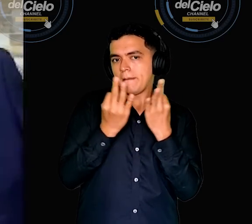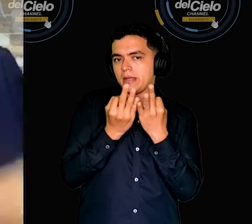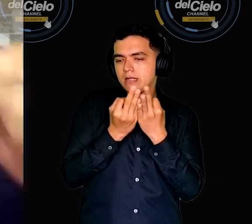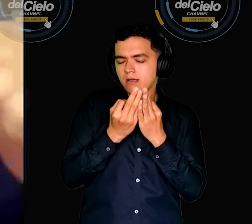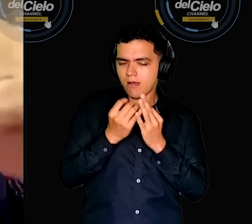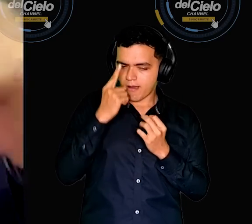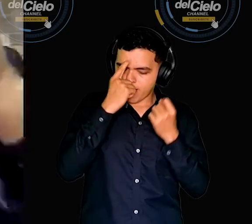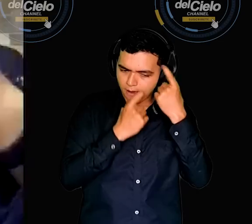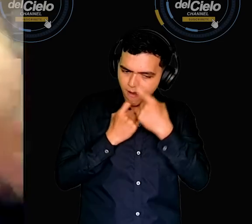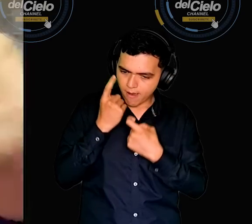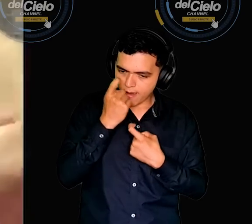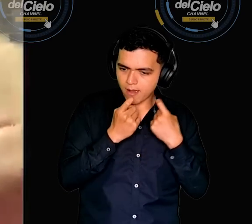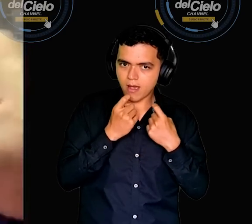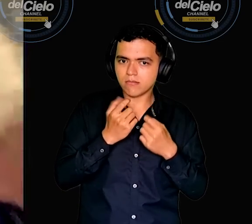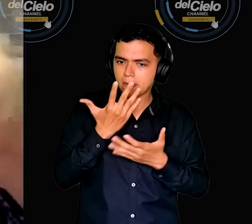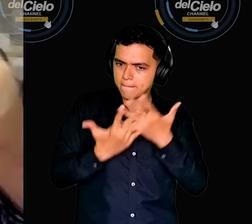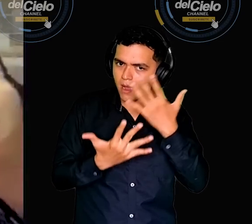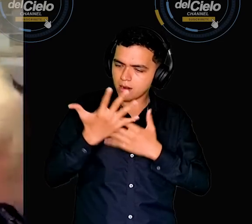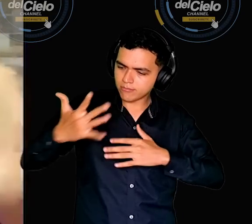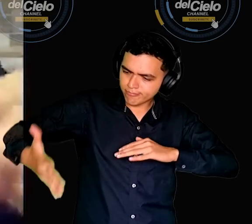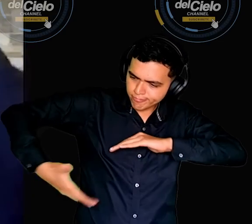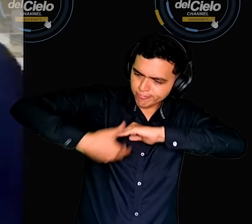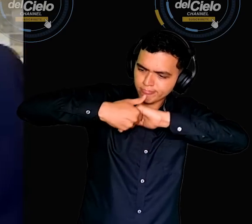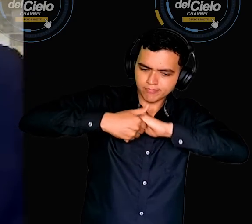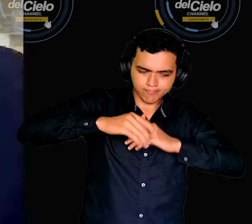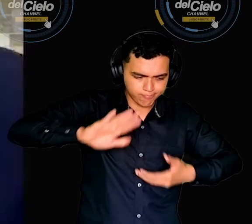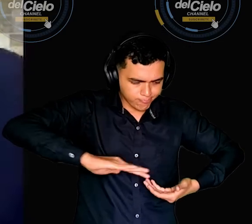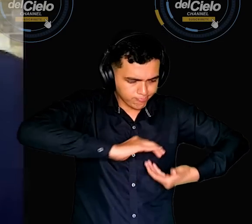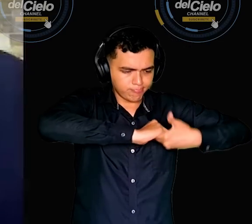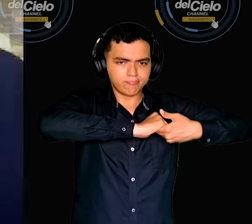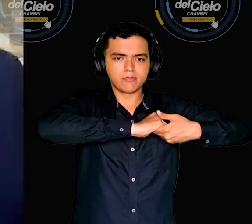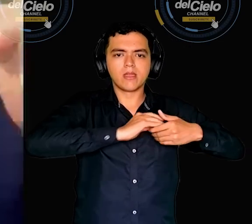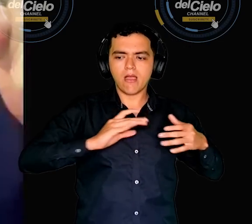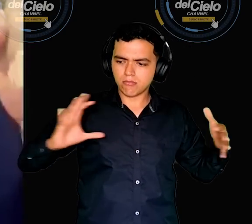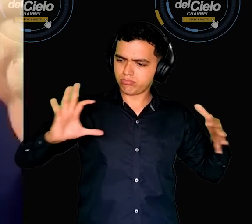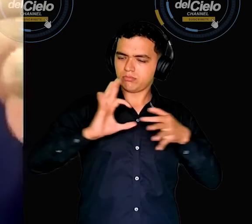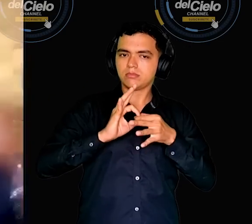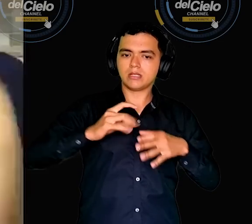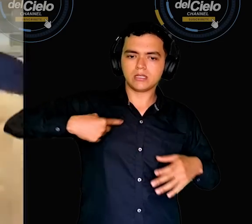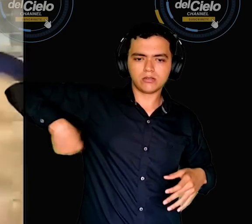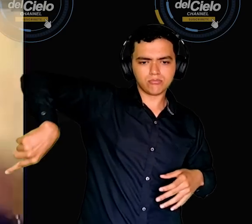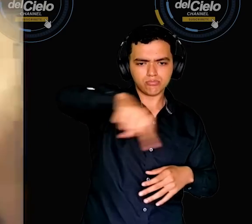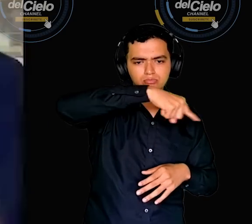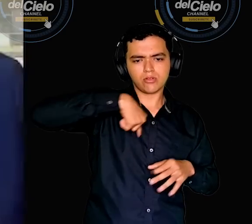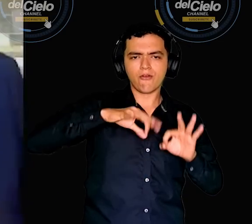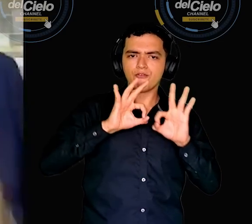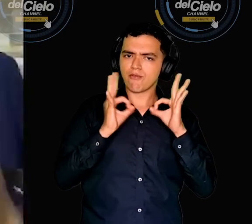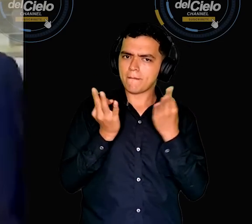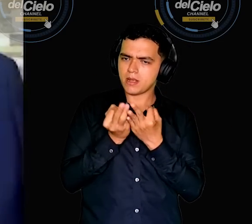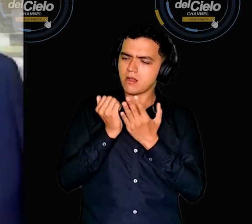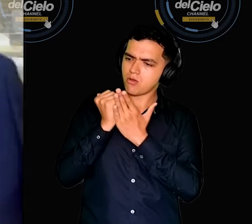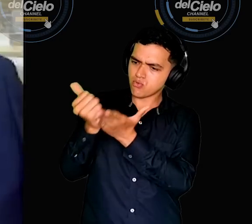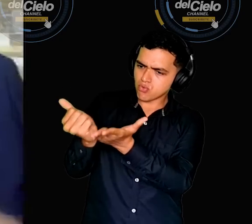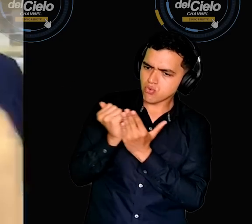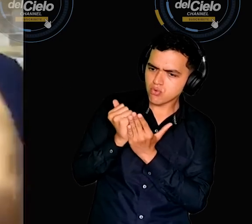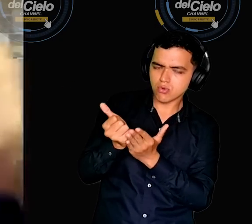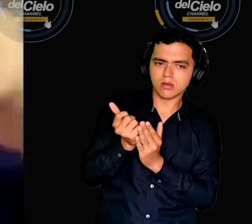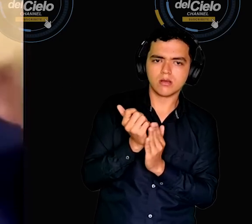sola. Dios nos dé la sabiduría, la habilidad, la fuerza y la